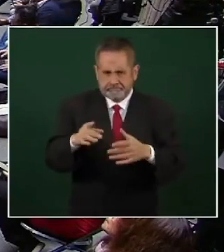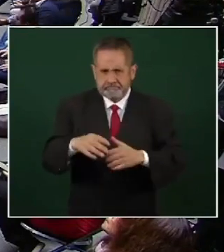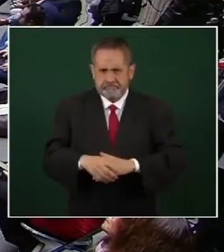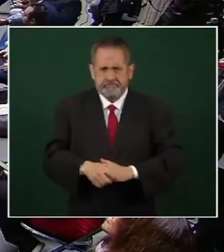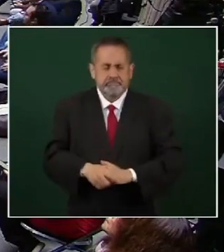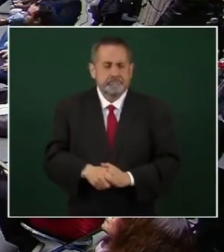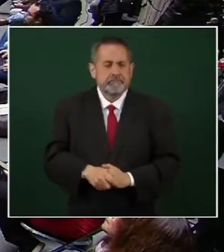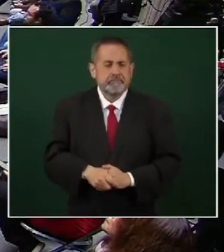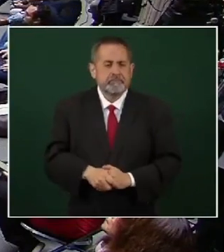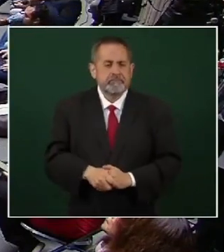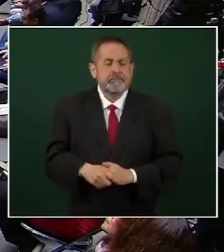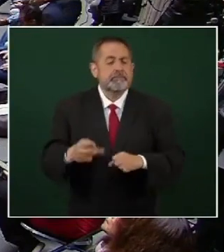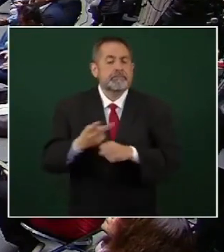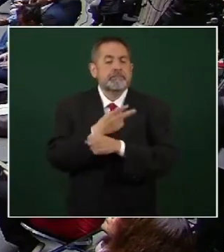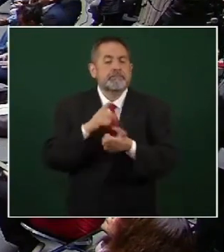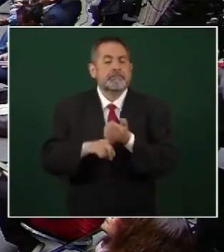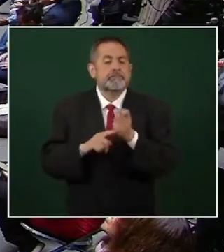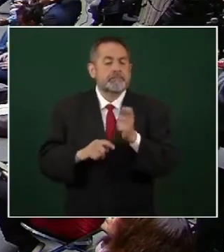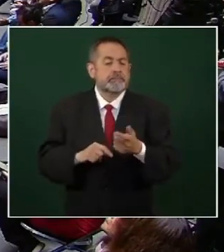Con un